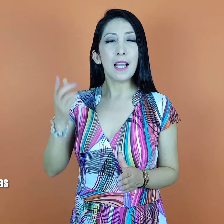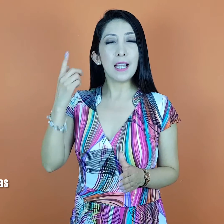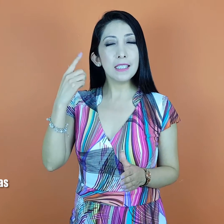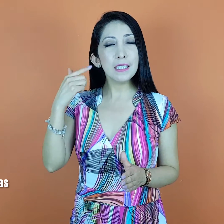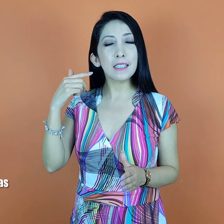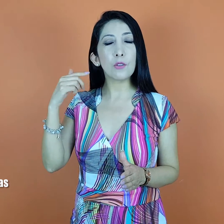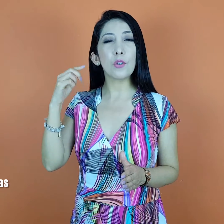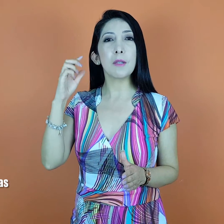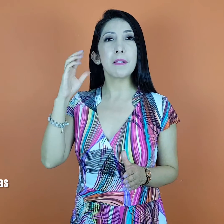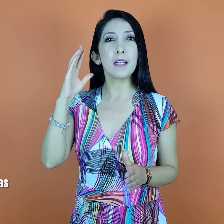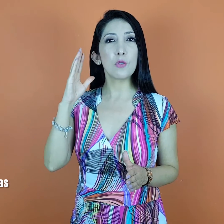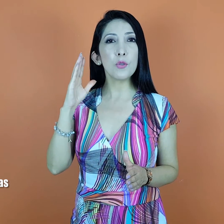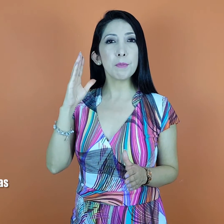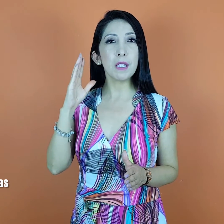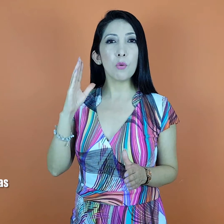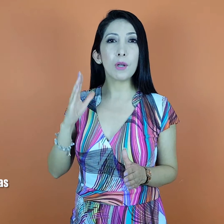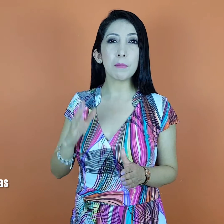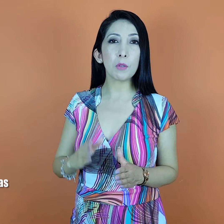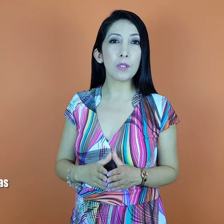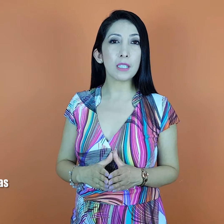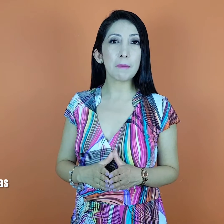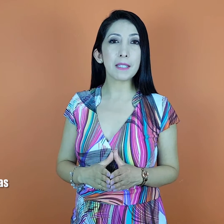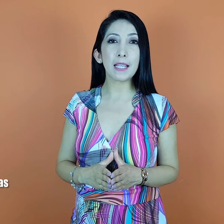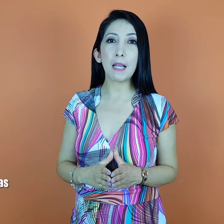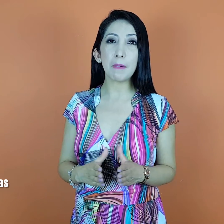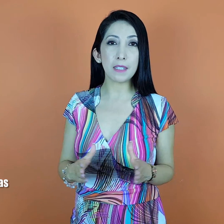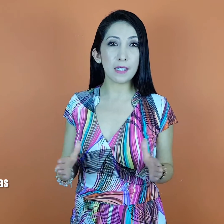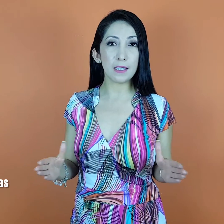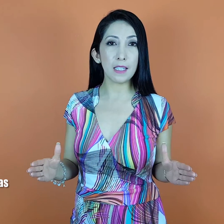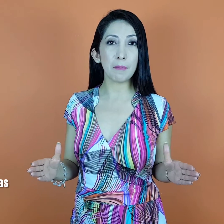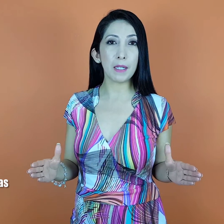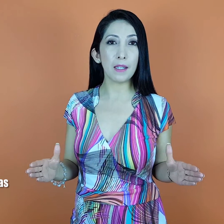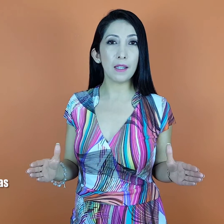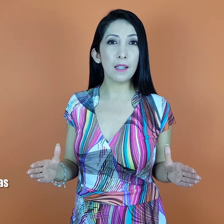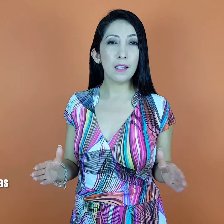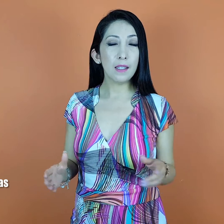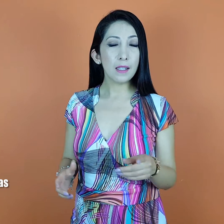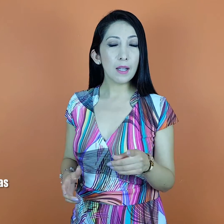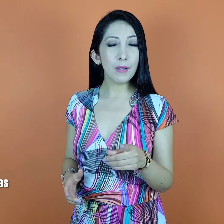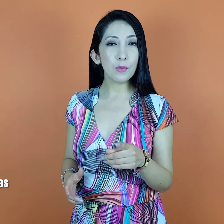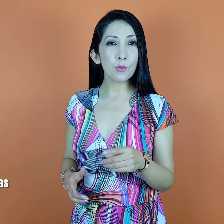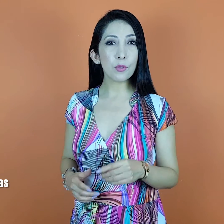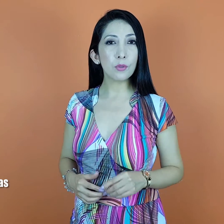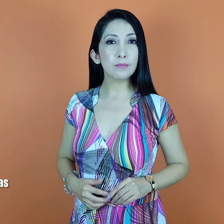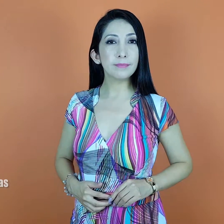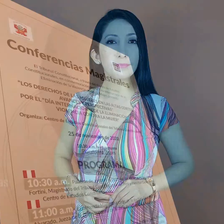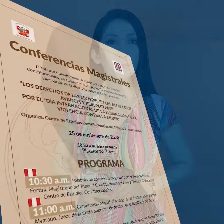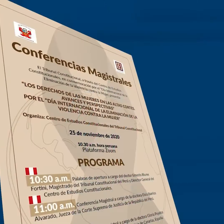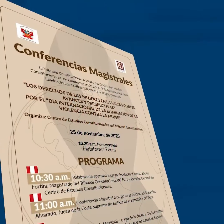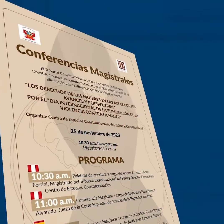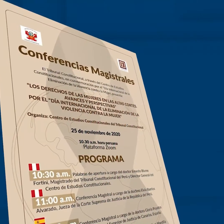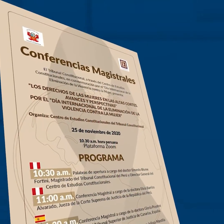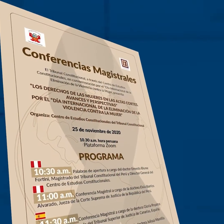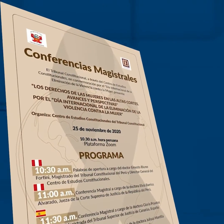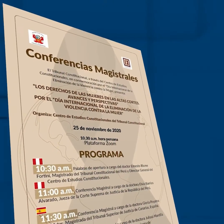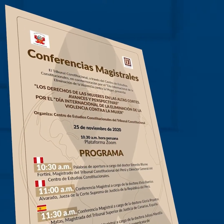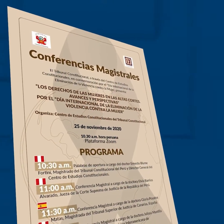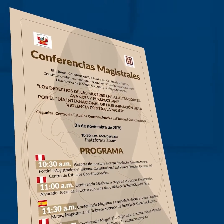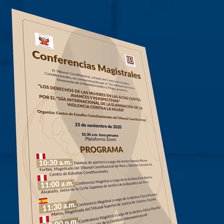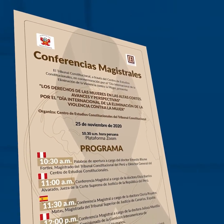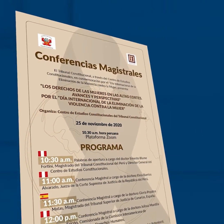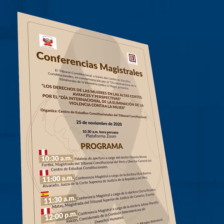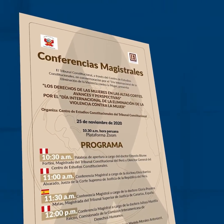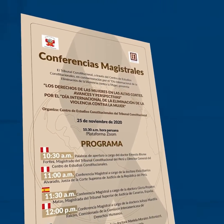nintakama allinta yuyaymanaykuspa warmikunatapas amachaysinapaq. Qhawaykusun.